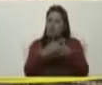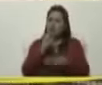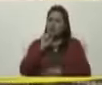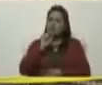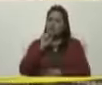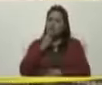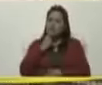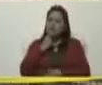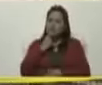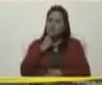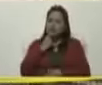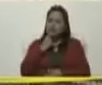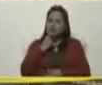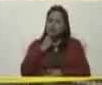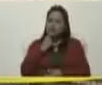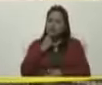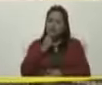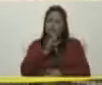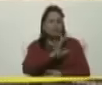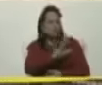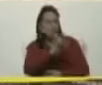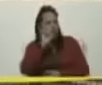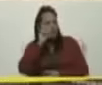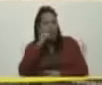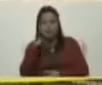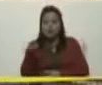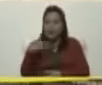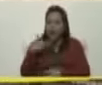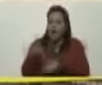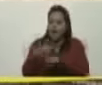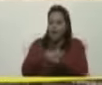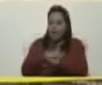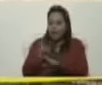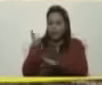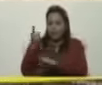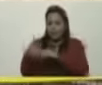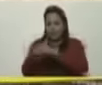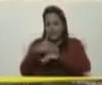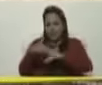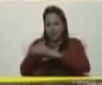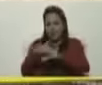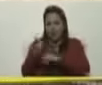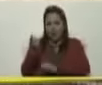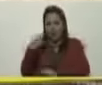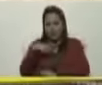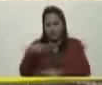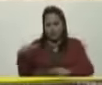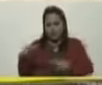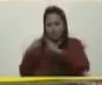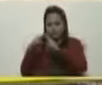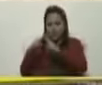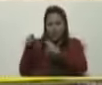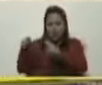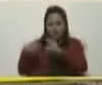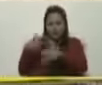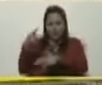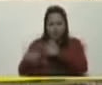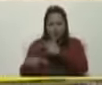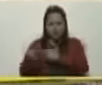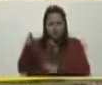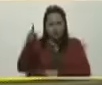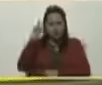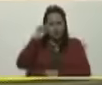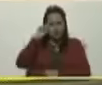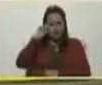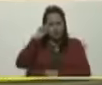No recuerdo bien en aquel momento. Yo creo, porque lo estuve conversando con el primer ministro de Bielorrusia ayer. Tiene razón. Mi papá era alcalde